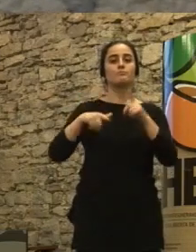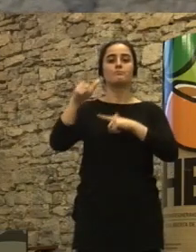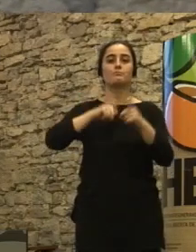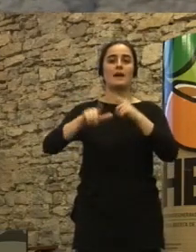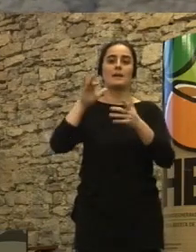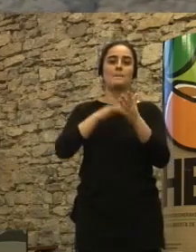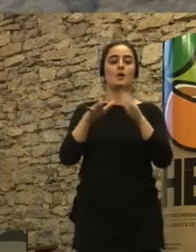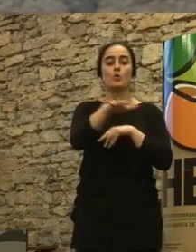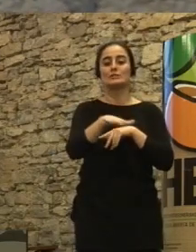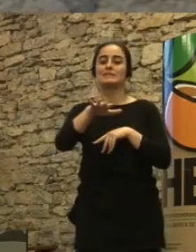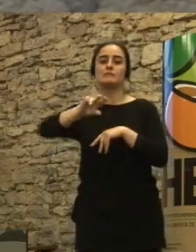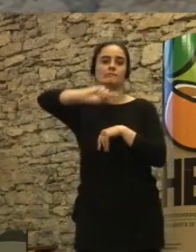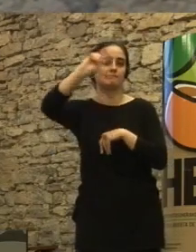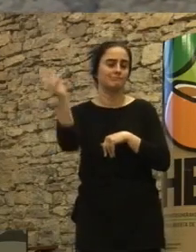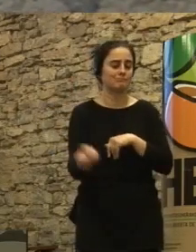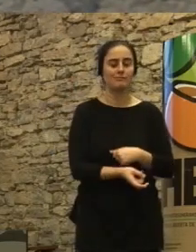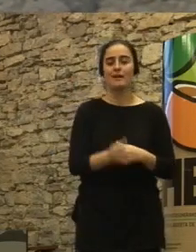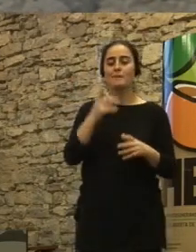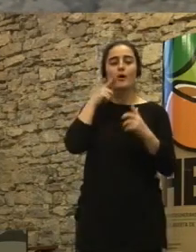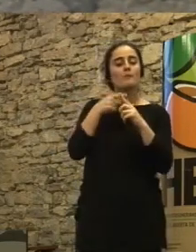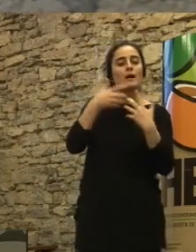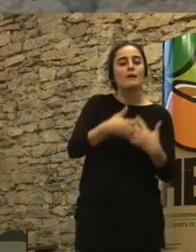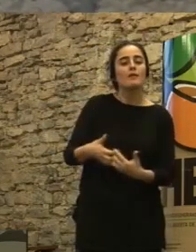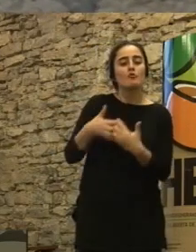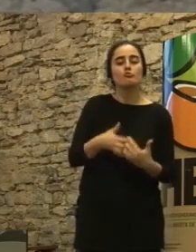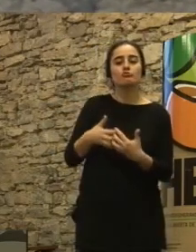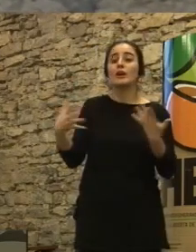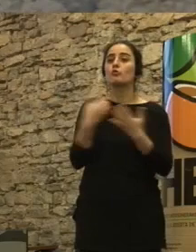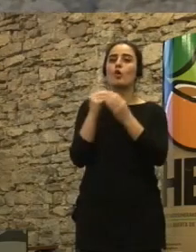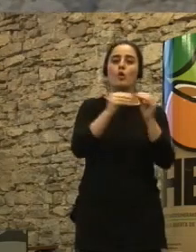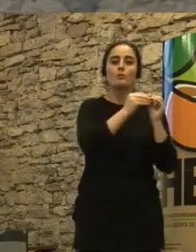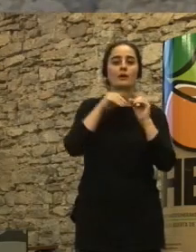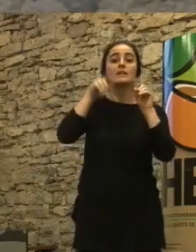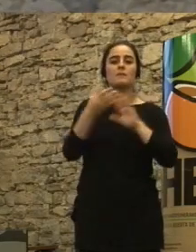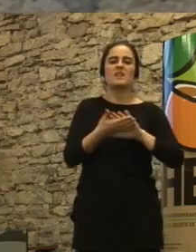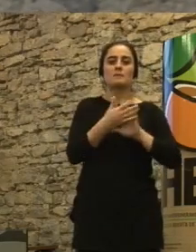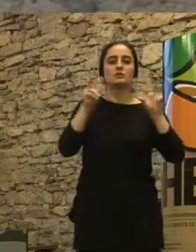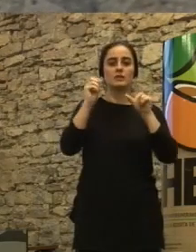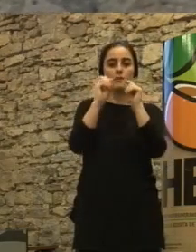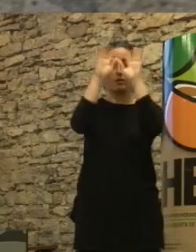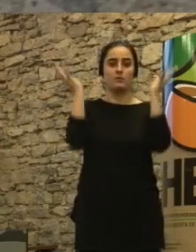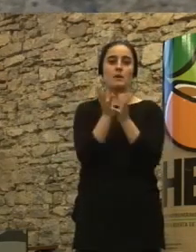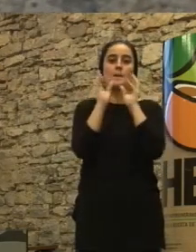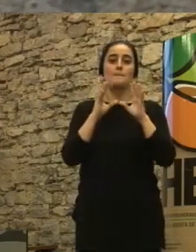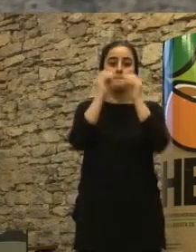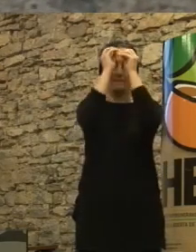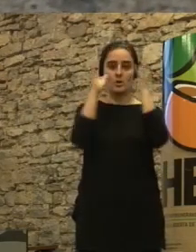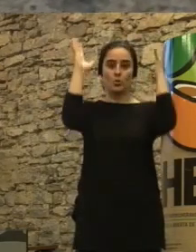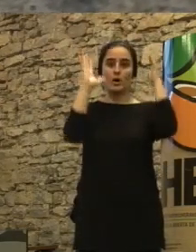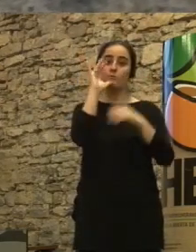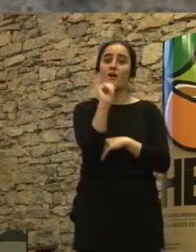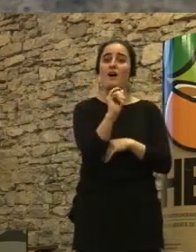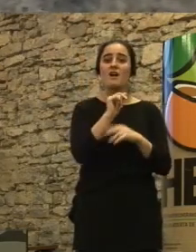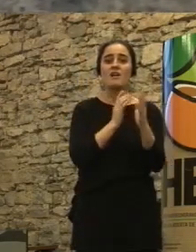una lucha que nos concierne a todos y a todas. Nos vamos a mover también por el mundo virtual, que evidentemente nos ofrece un montón de